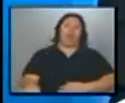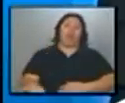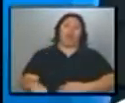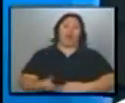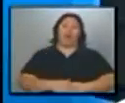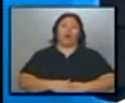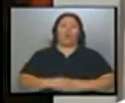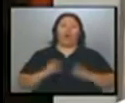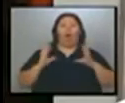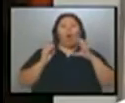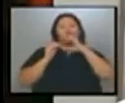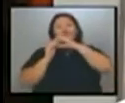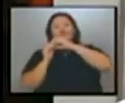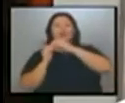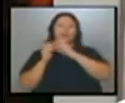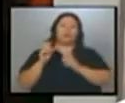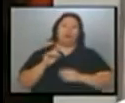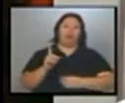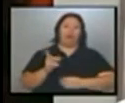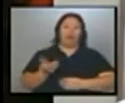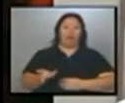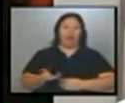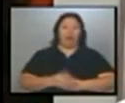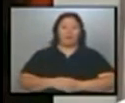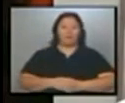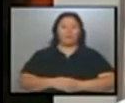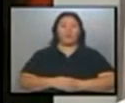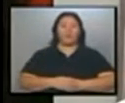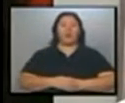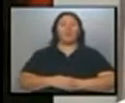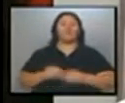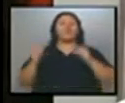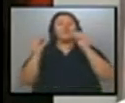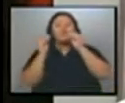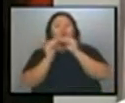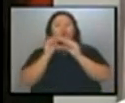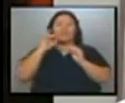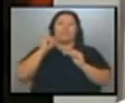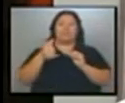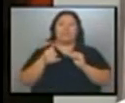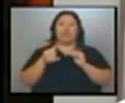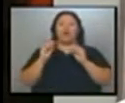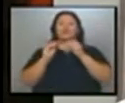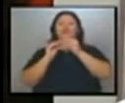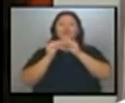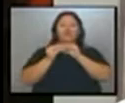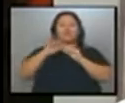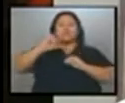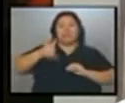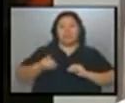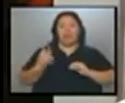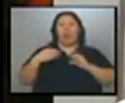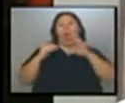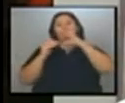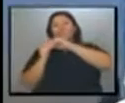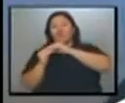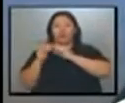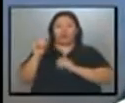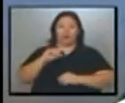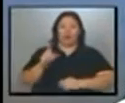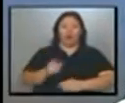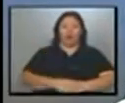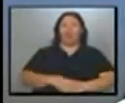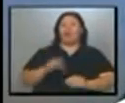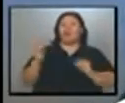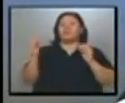abierto, muy, sí, ese beso es muy abierto. Hay pasión. No va. No sean pacatos. No va. No, no sean pacatos. Después si le da un besito